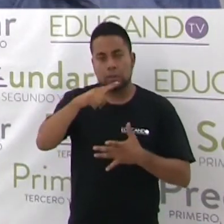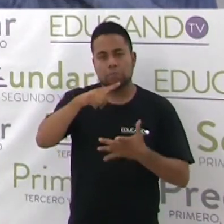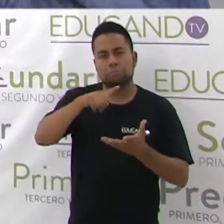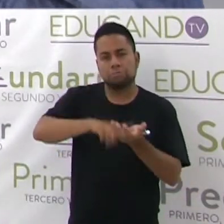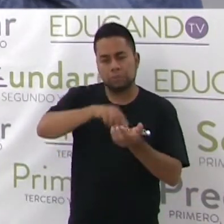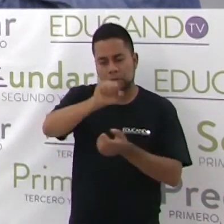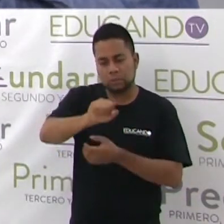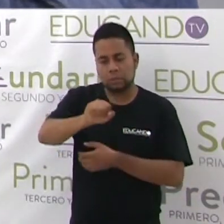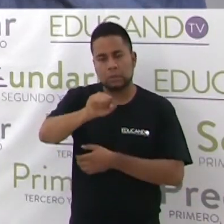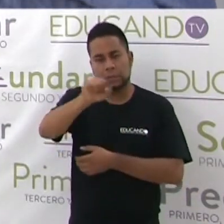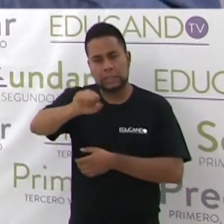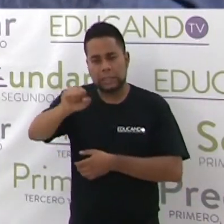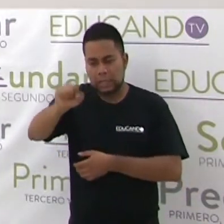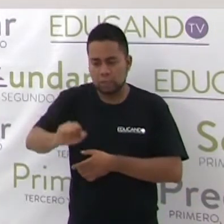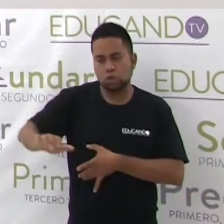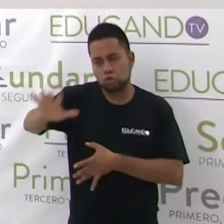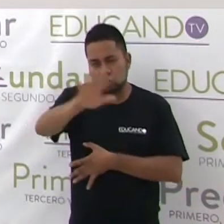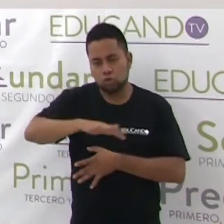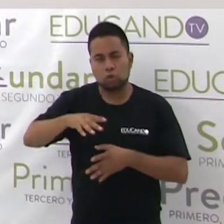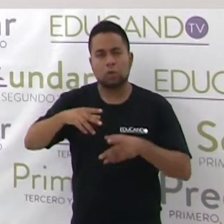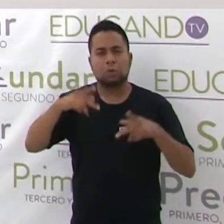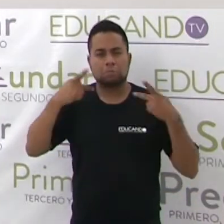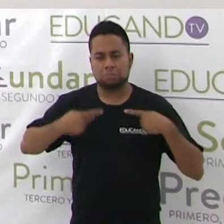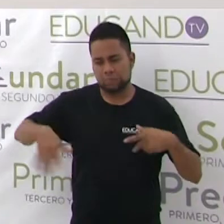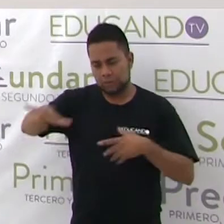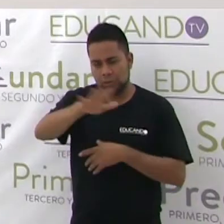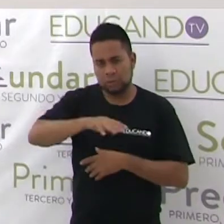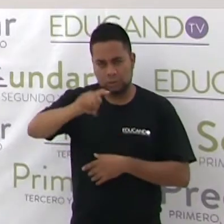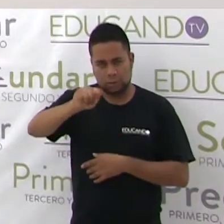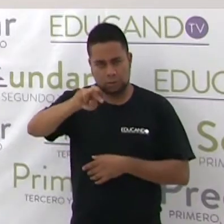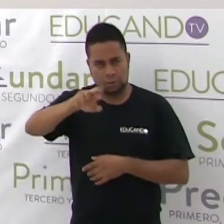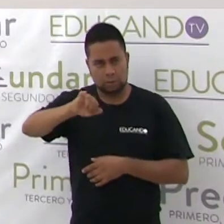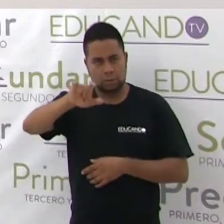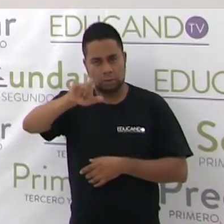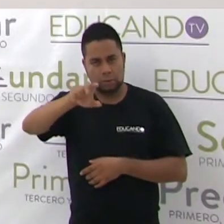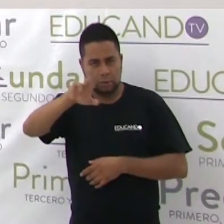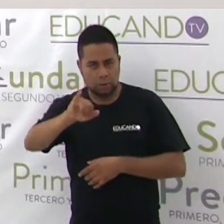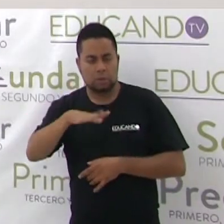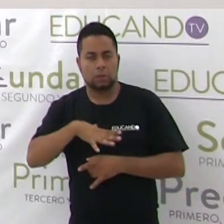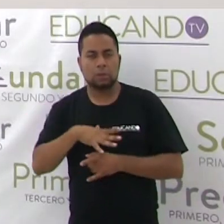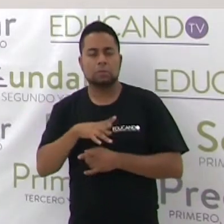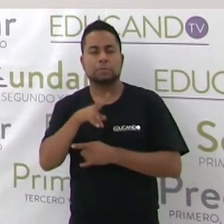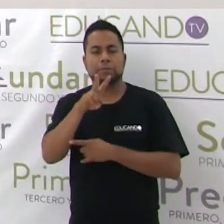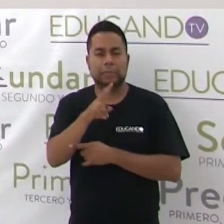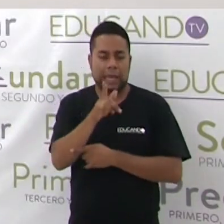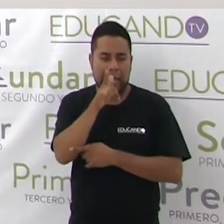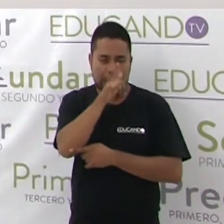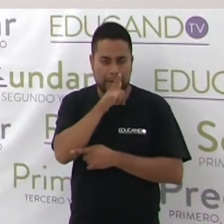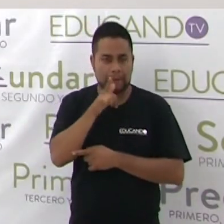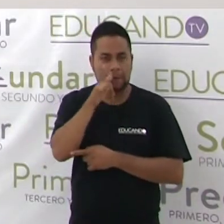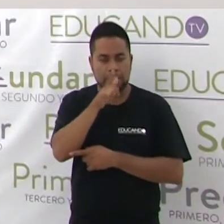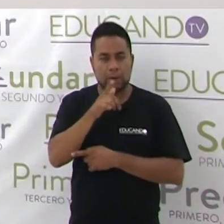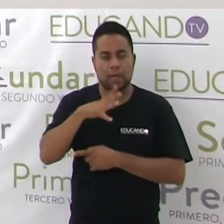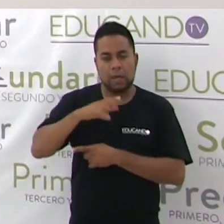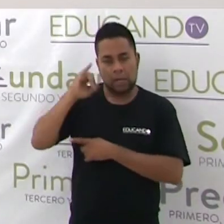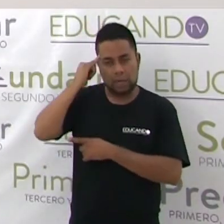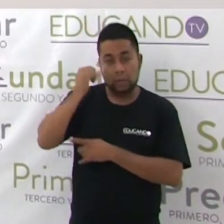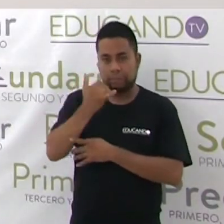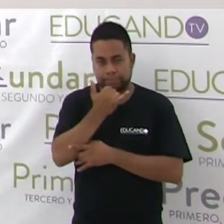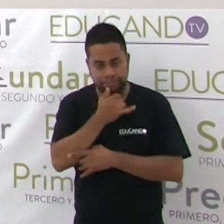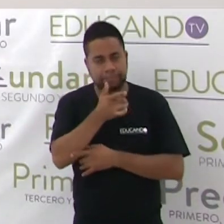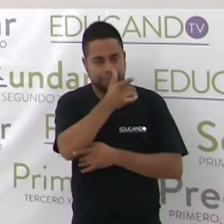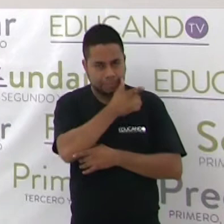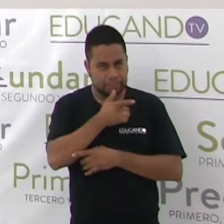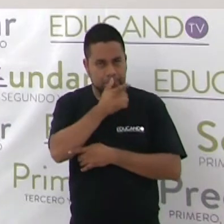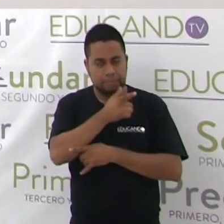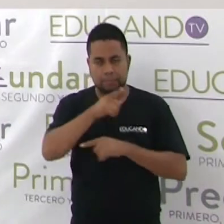Sur, en la zona Triqui. Ahí es en donde nosotros podemos ver este dialecto, esta lengua, porque